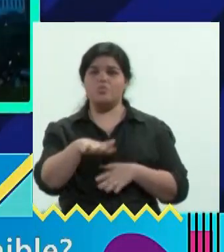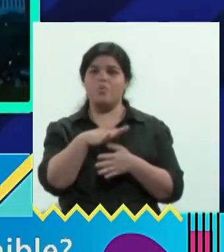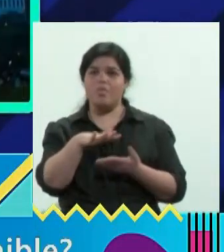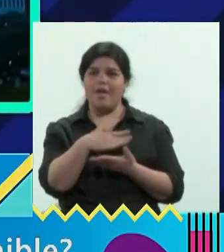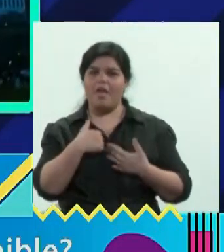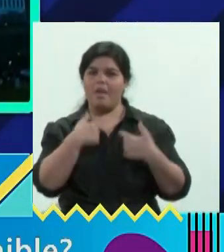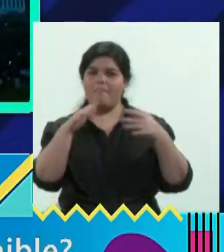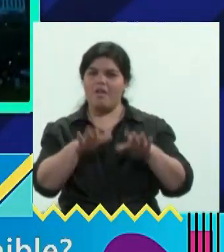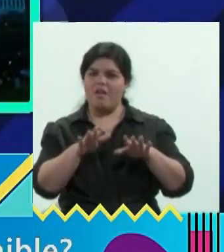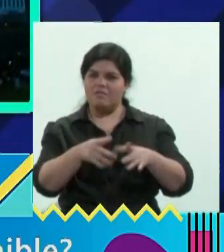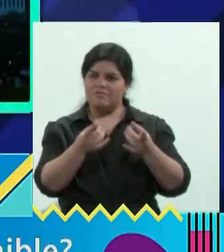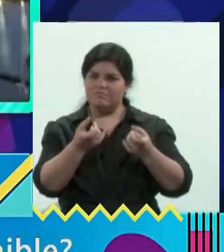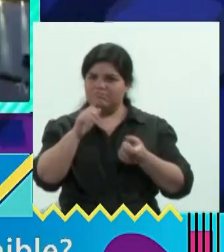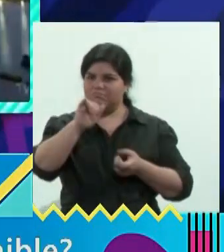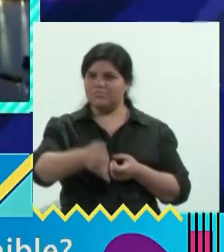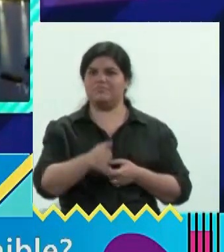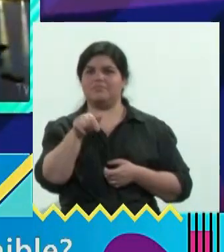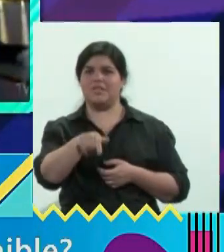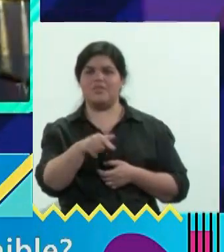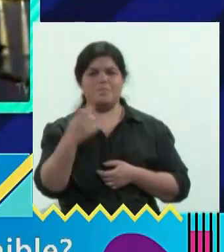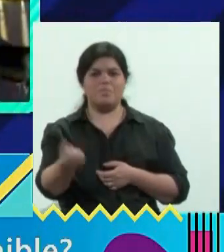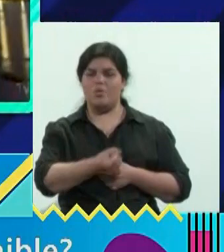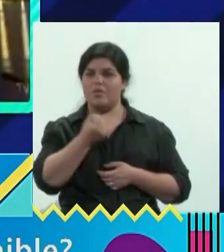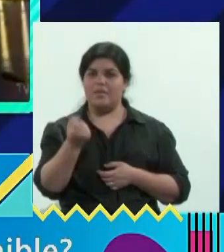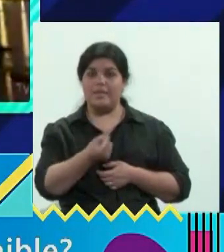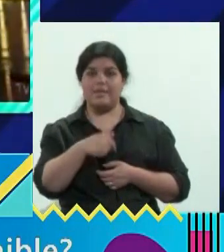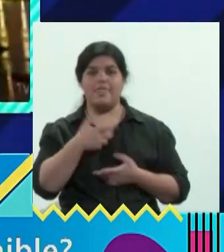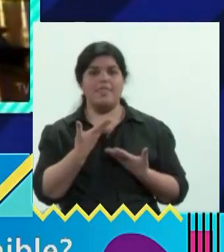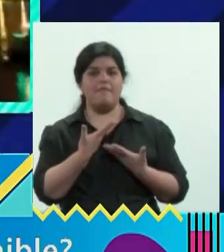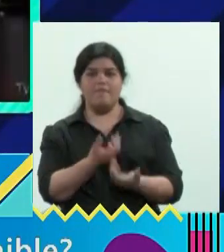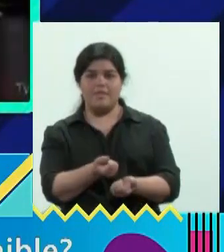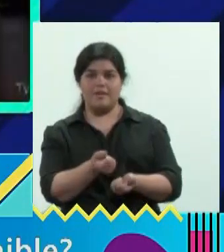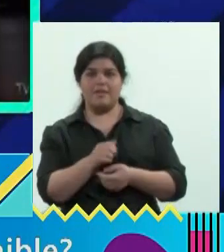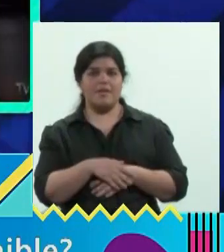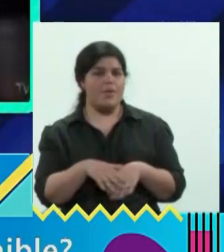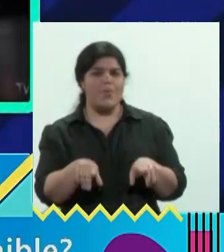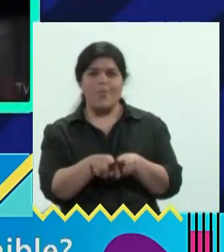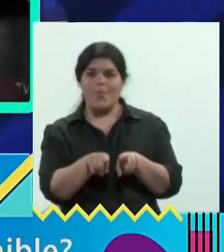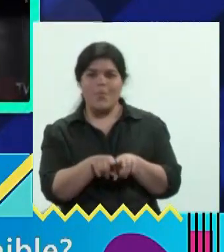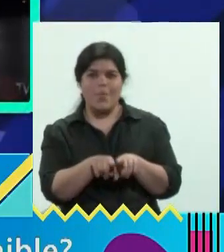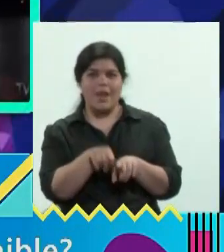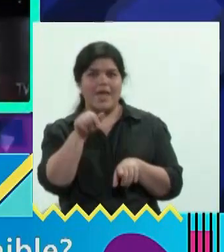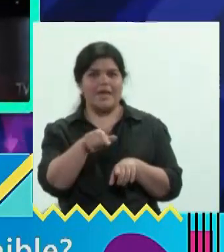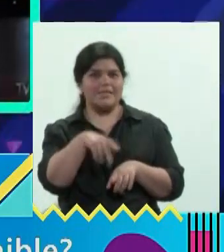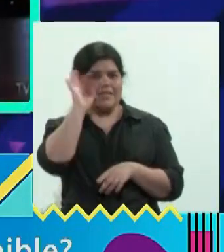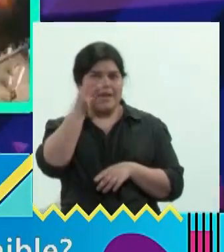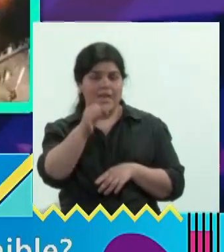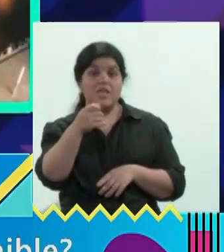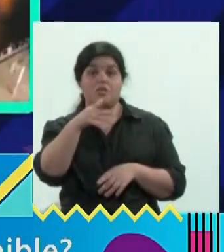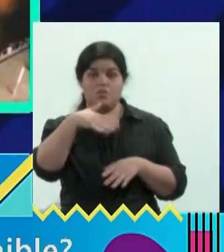esperanza, fundamentalmente, ¿no? Esto es muy importante, ¿no? Es defender, así como hemos entendido de que la ciudad es